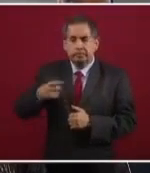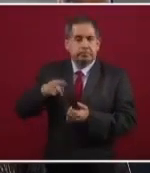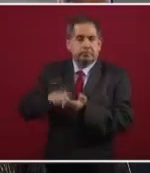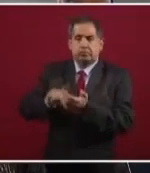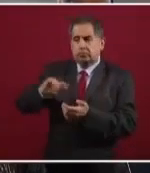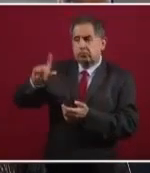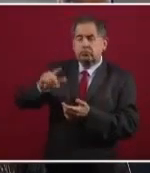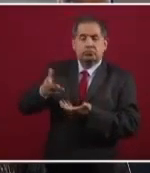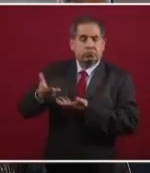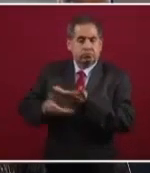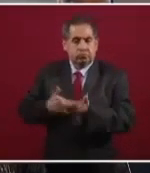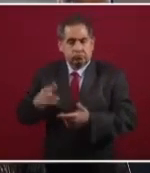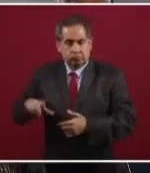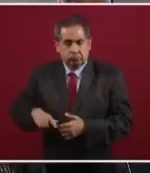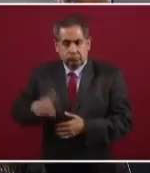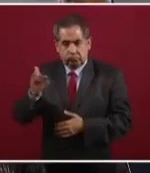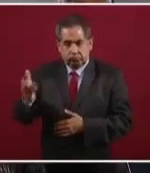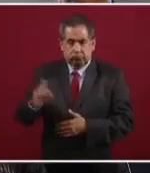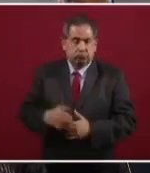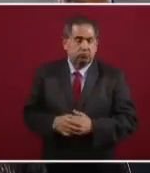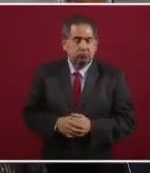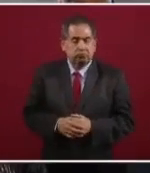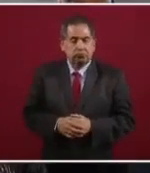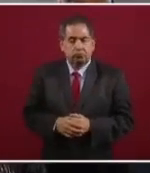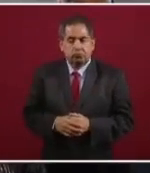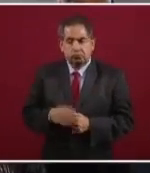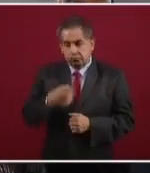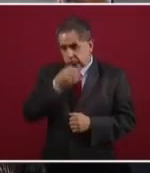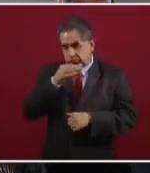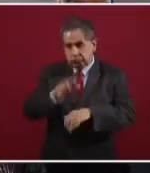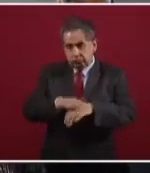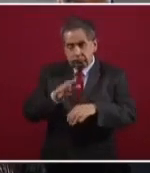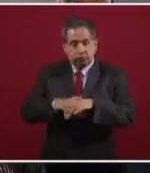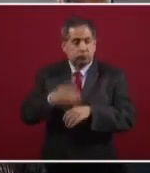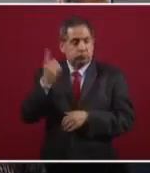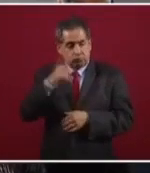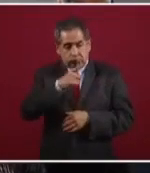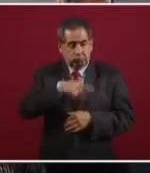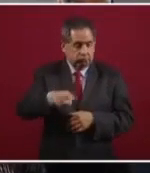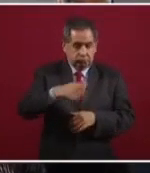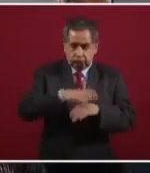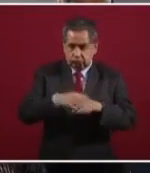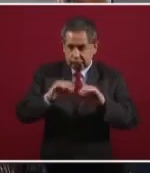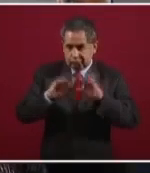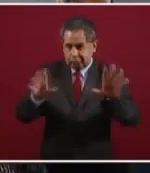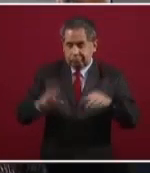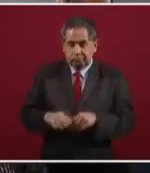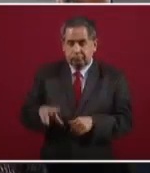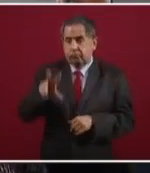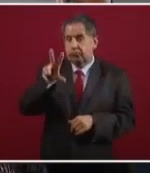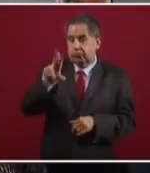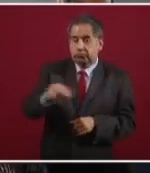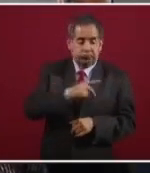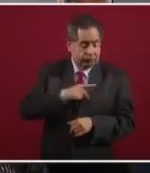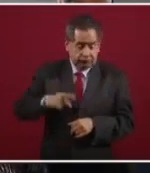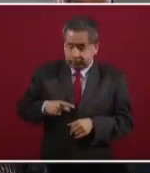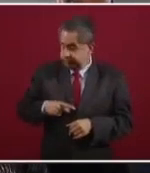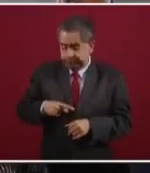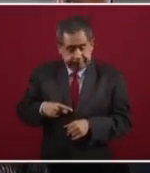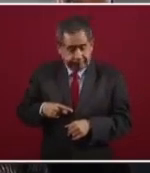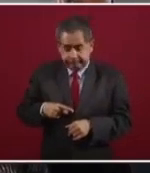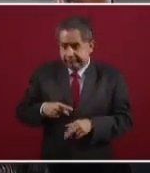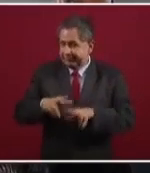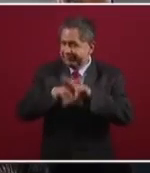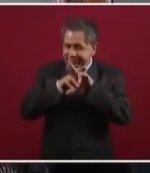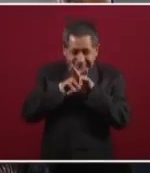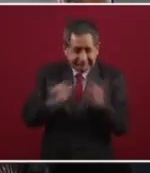general. Me dirijo a ustedes con la instrucción clara y precisa de no permitir,